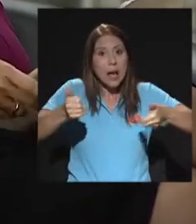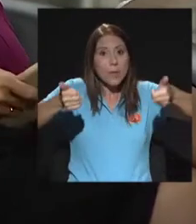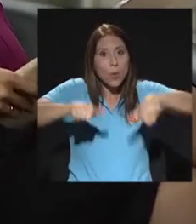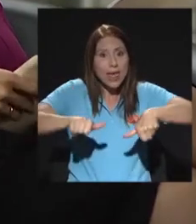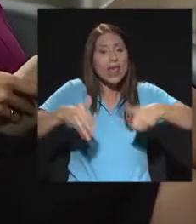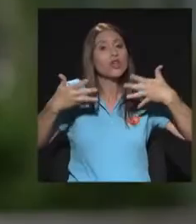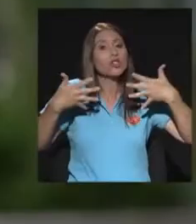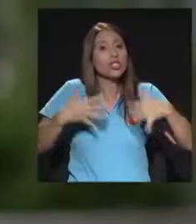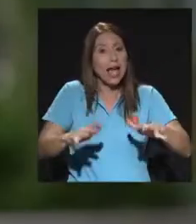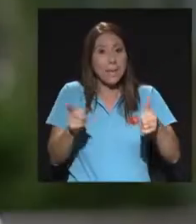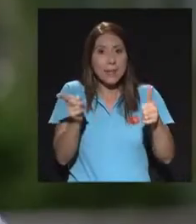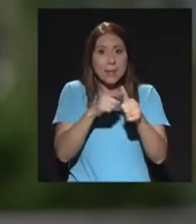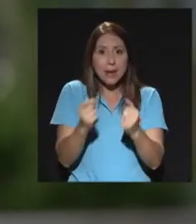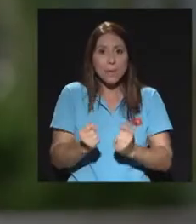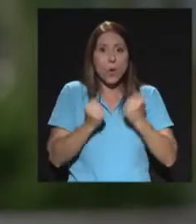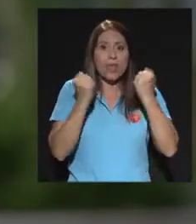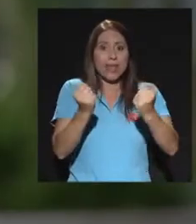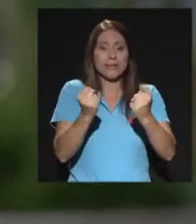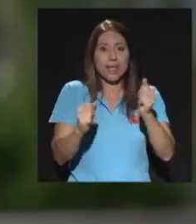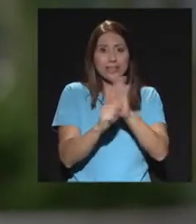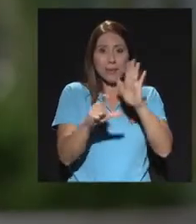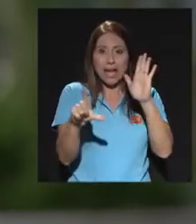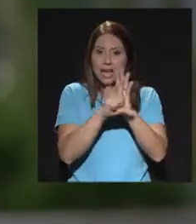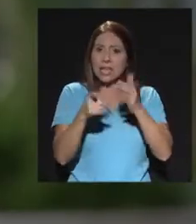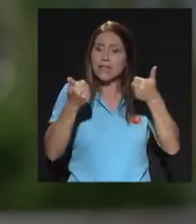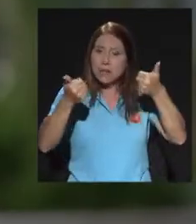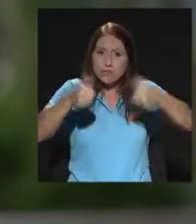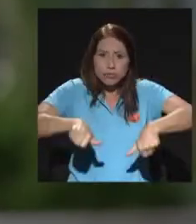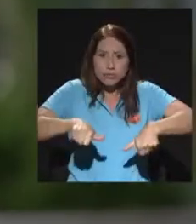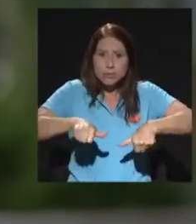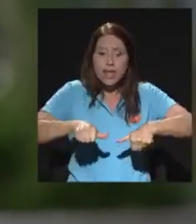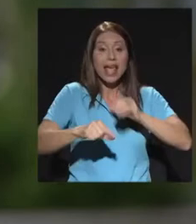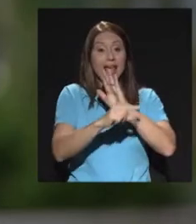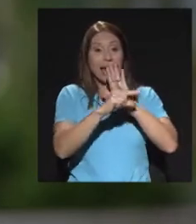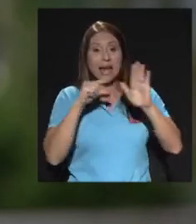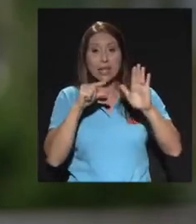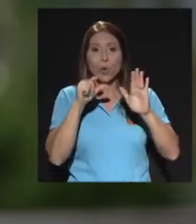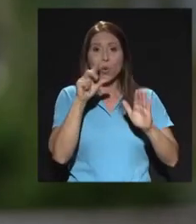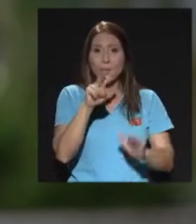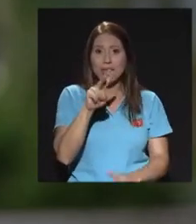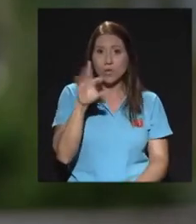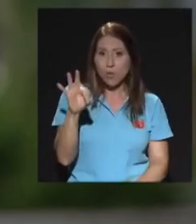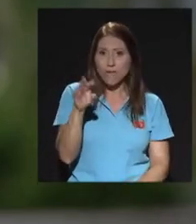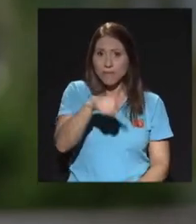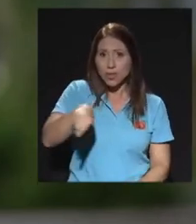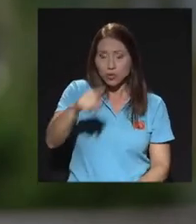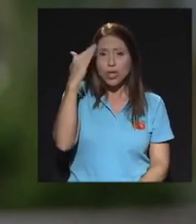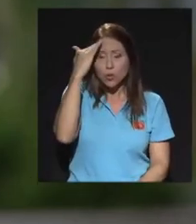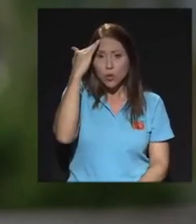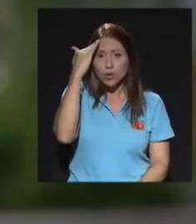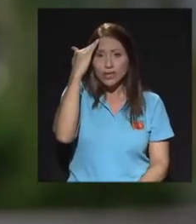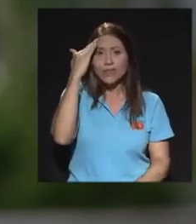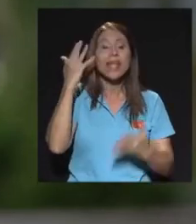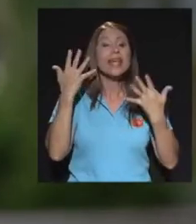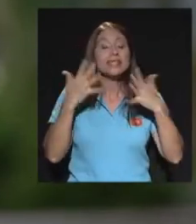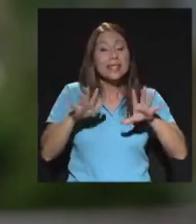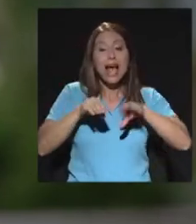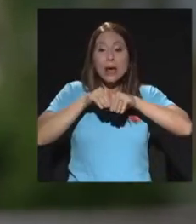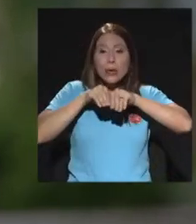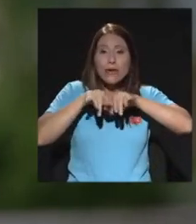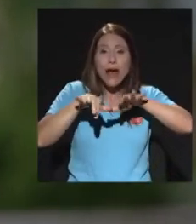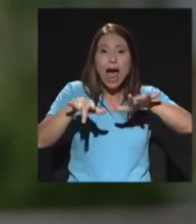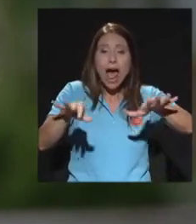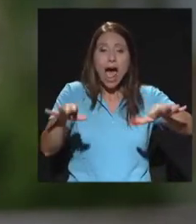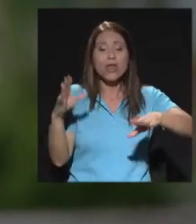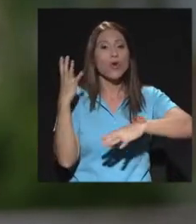poder de la República, y que dejó claro que en el artículo 29, a lo cual también ustedes lo conocen, que la radiodifusión televisiva, que es esa